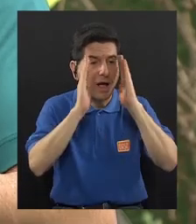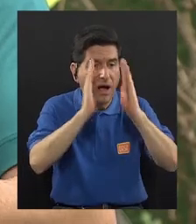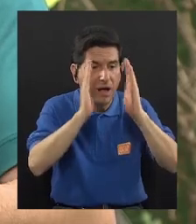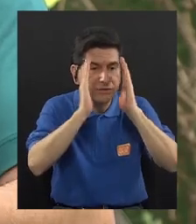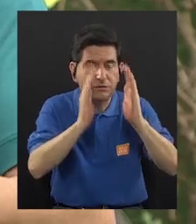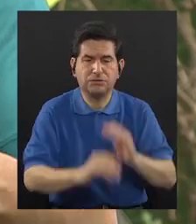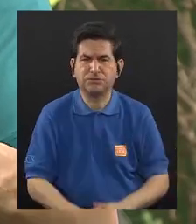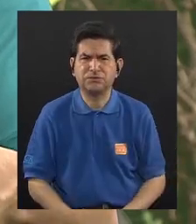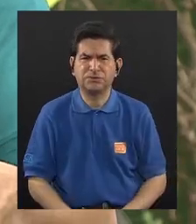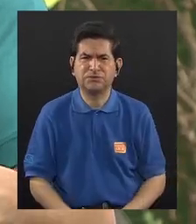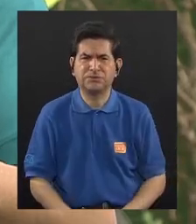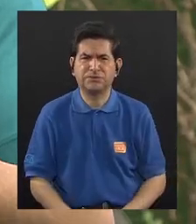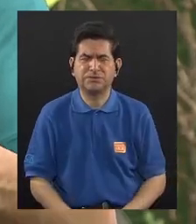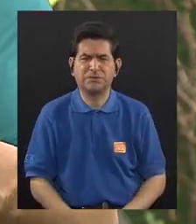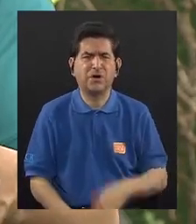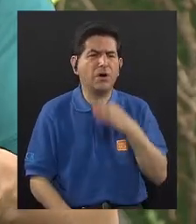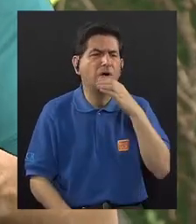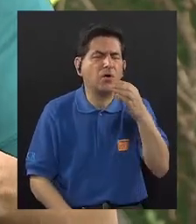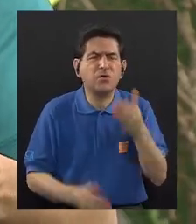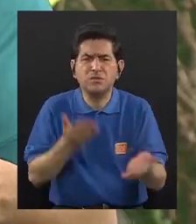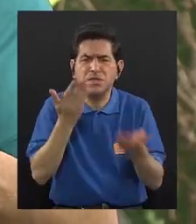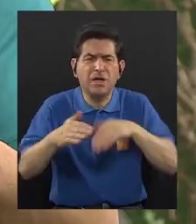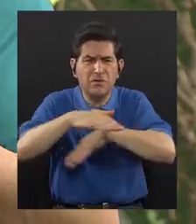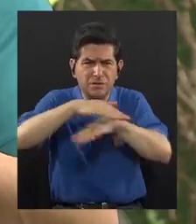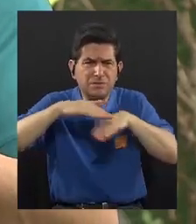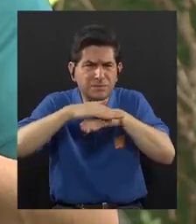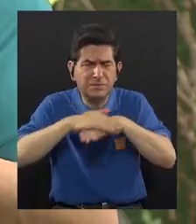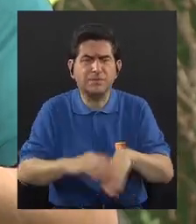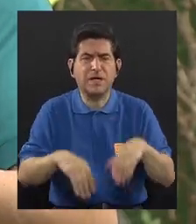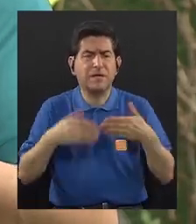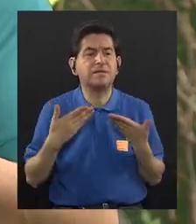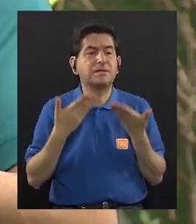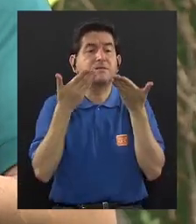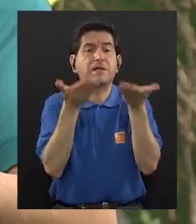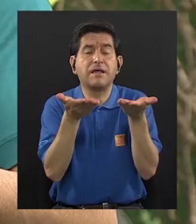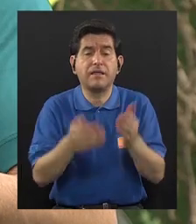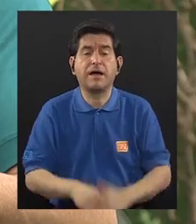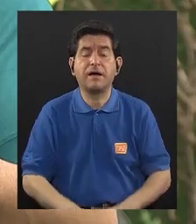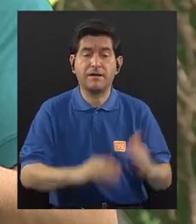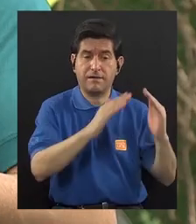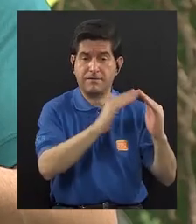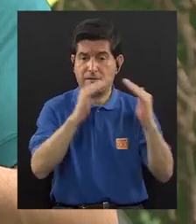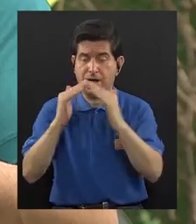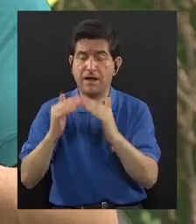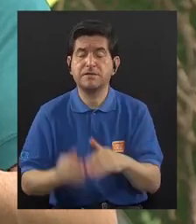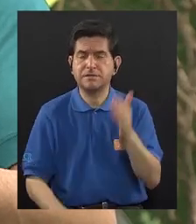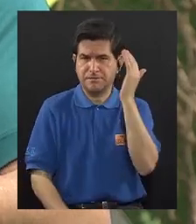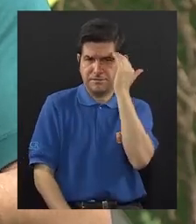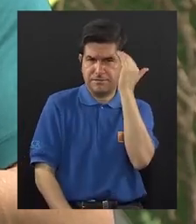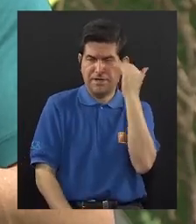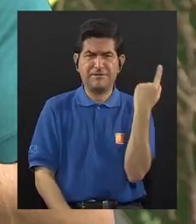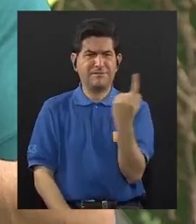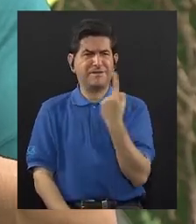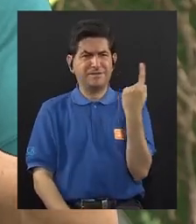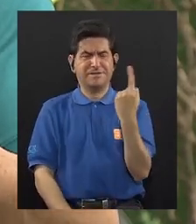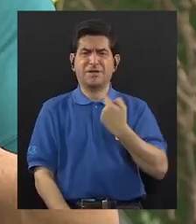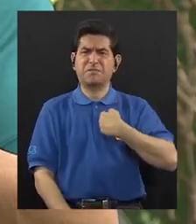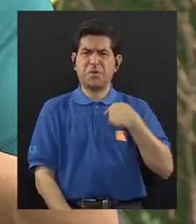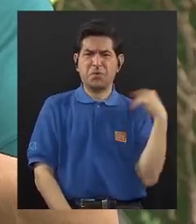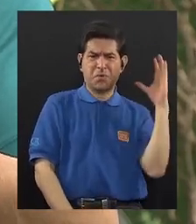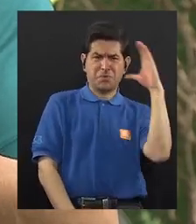cuáles son esos cuidados básicos hacer recomendaciones que podemos dar para que en sus casas tomen nota porque siempre